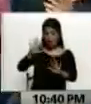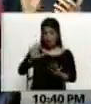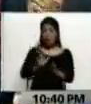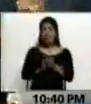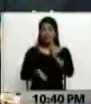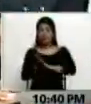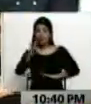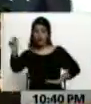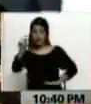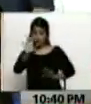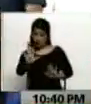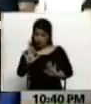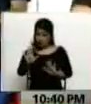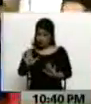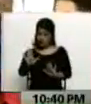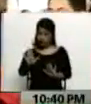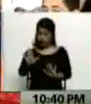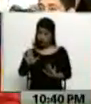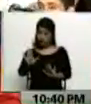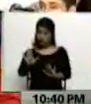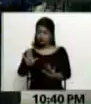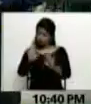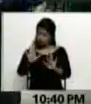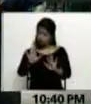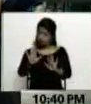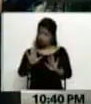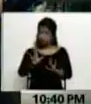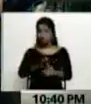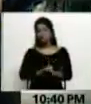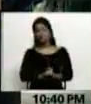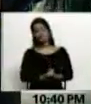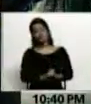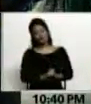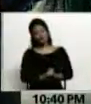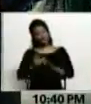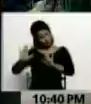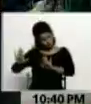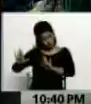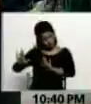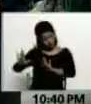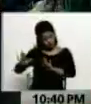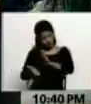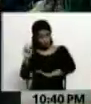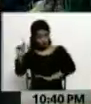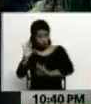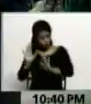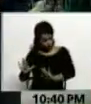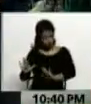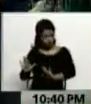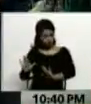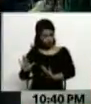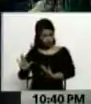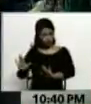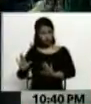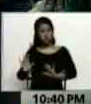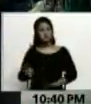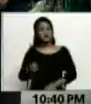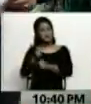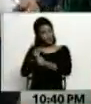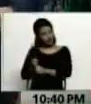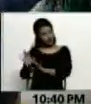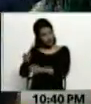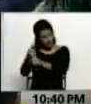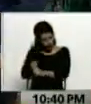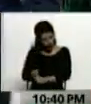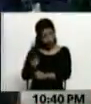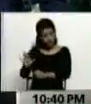va Yo no no se vaya tuavía peres un momentico ahí aguántese ahí yo